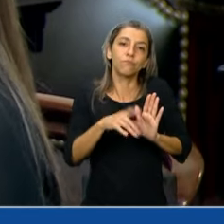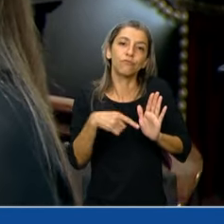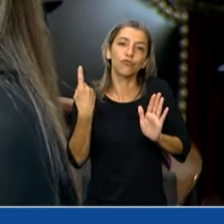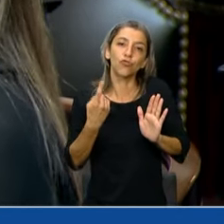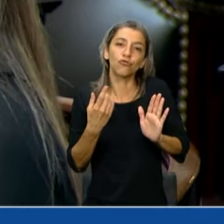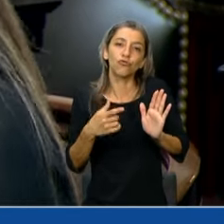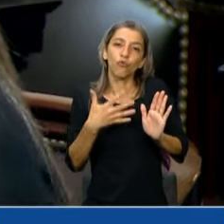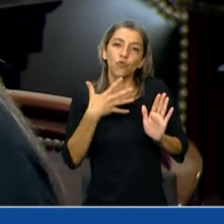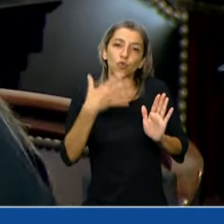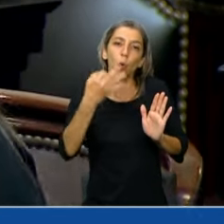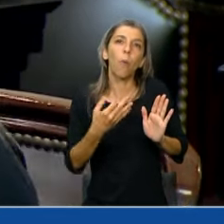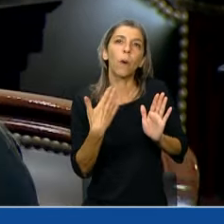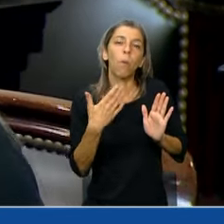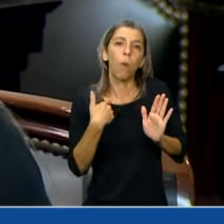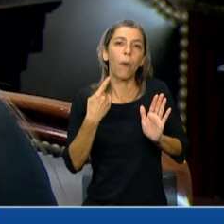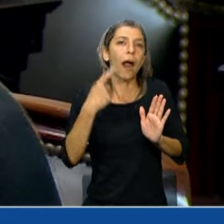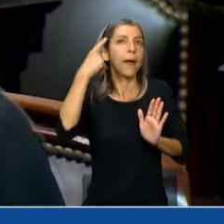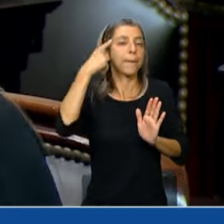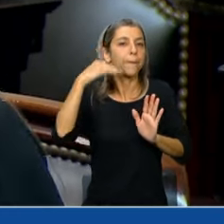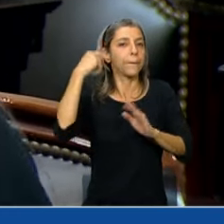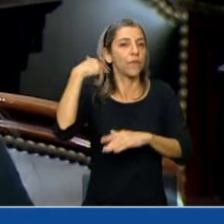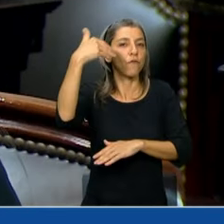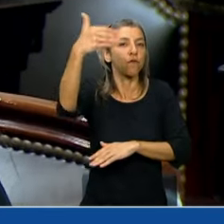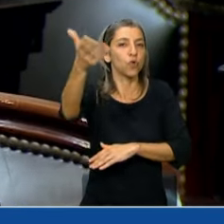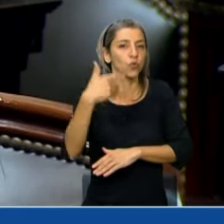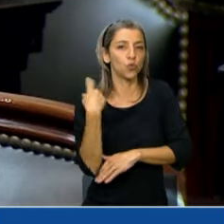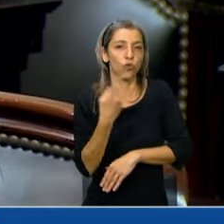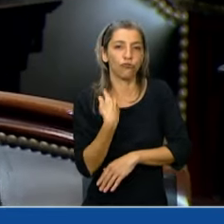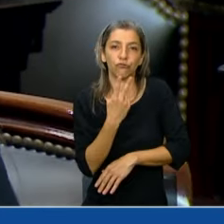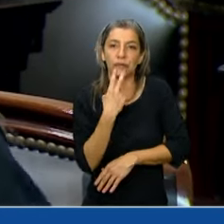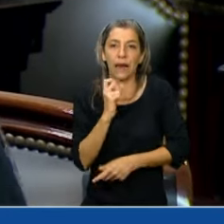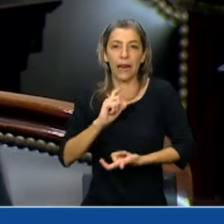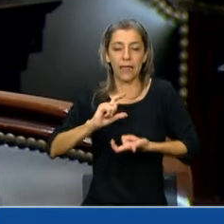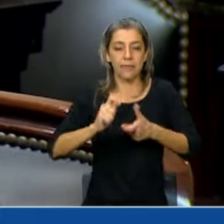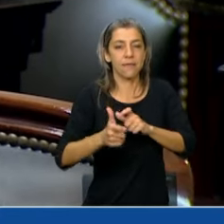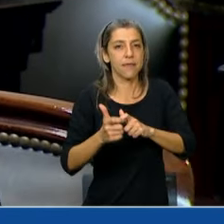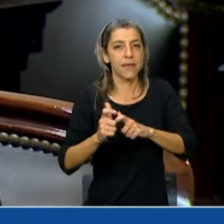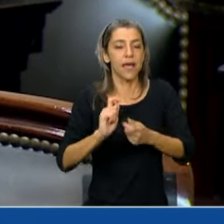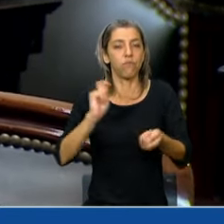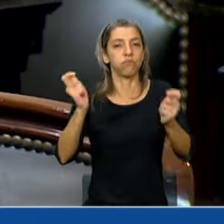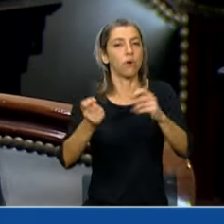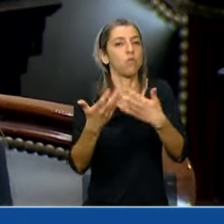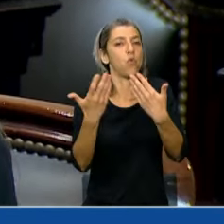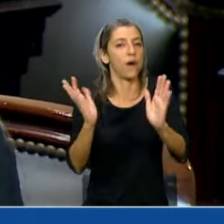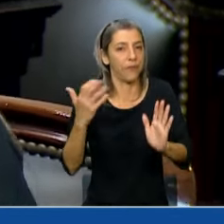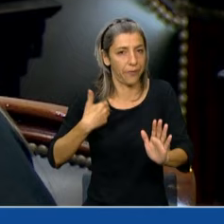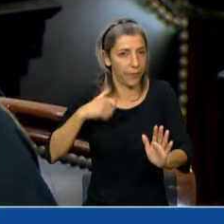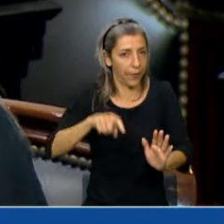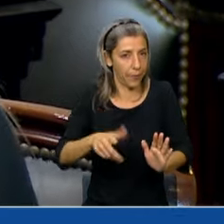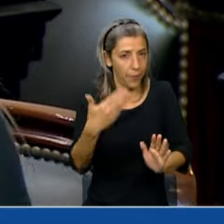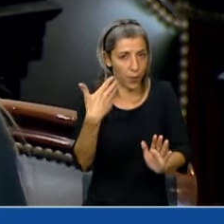con empezar a trabajar seriamente en la recomposición energética de la matriz energética en el